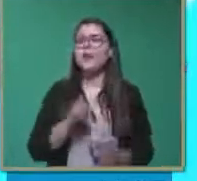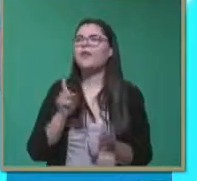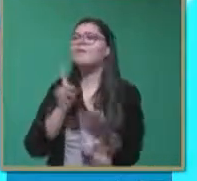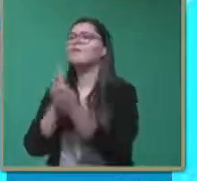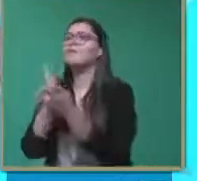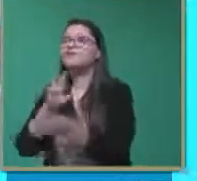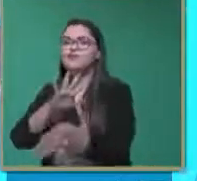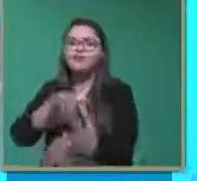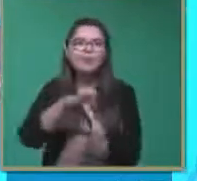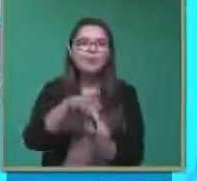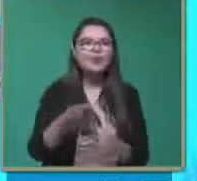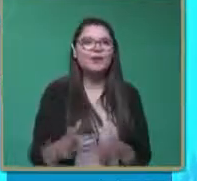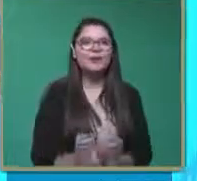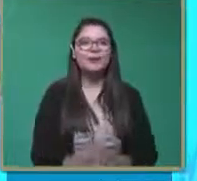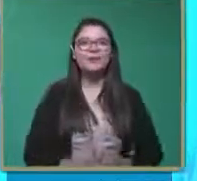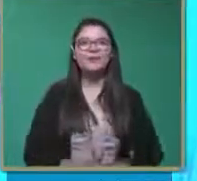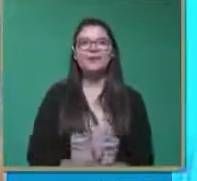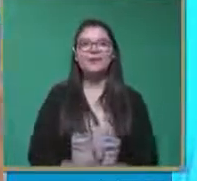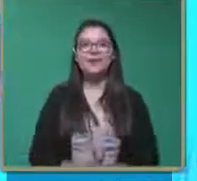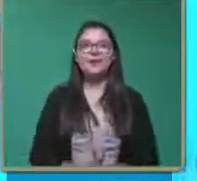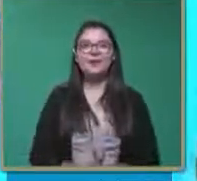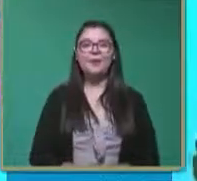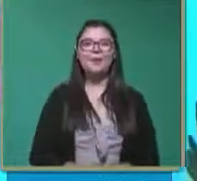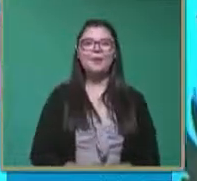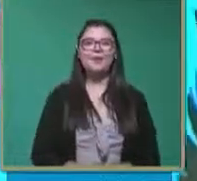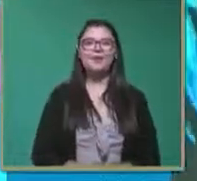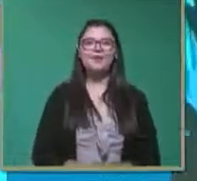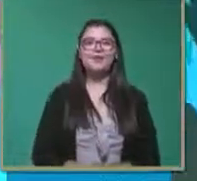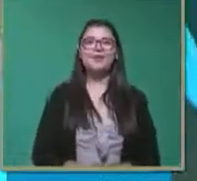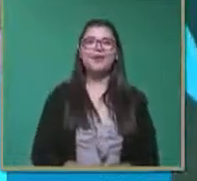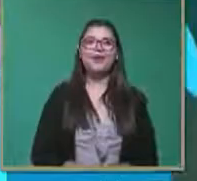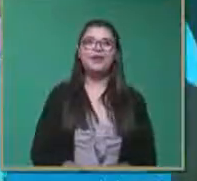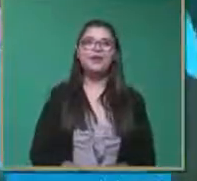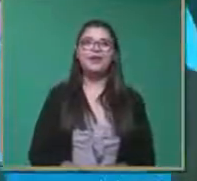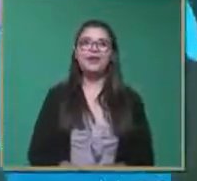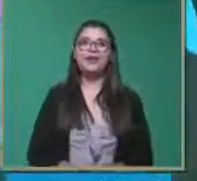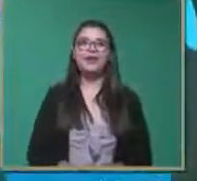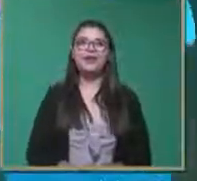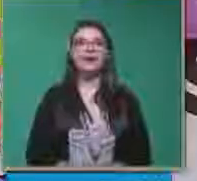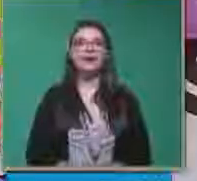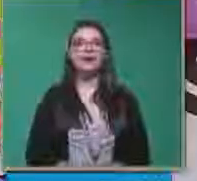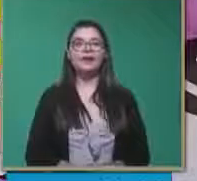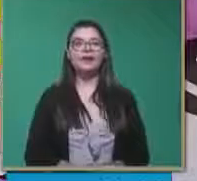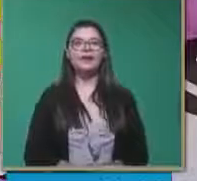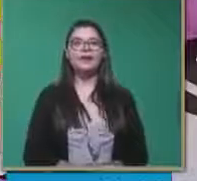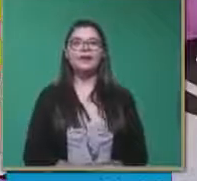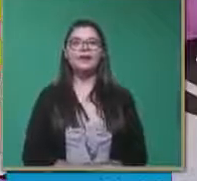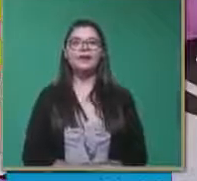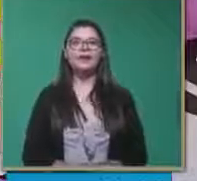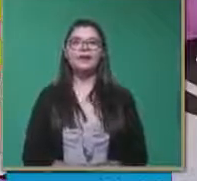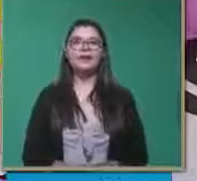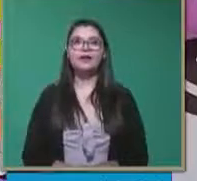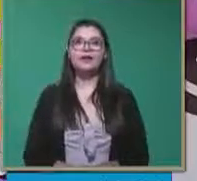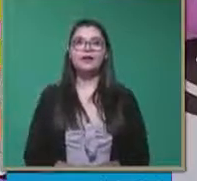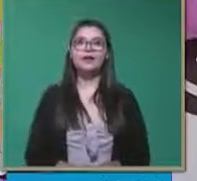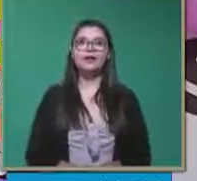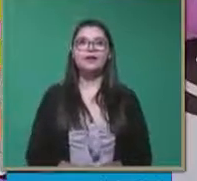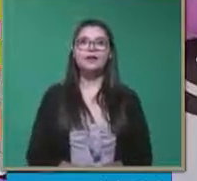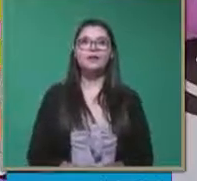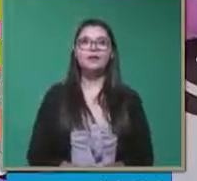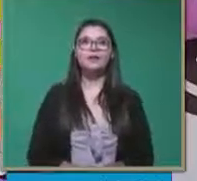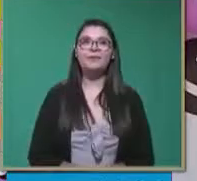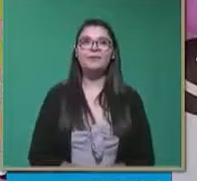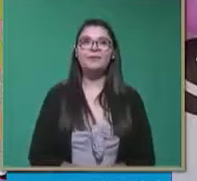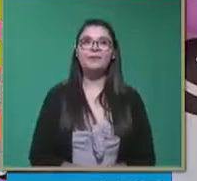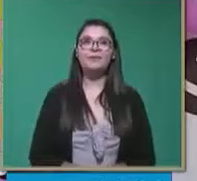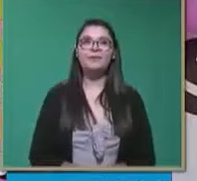ya casi termino. Listo. Muy bien, vamos a empezar a cantar la canción mientras